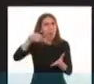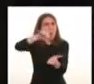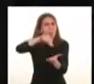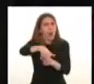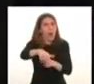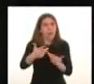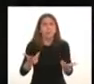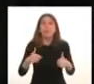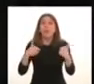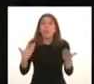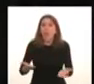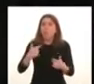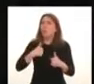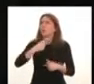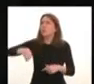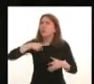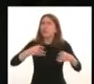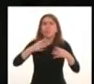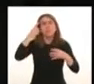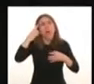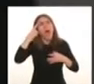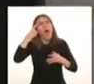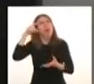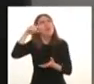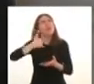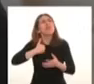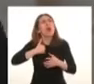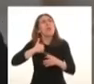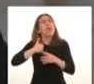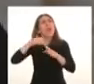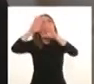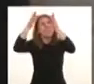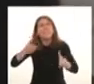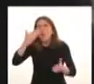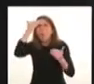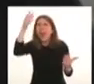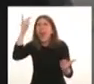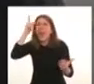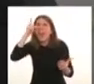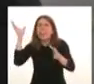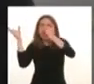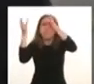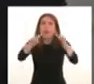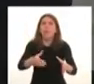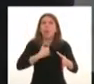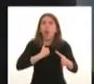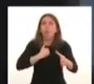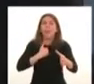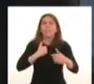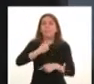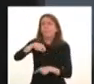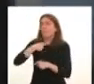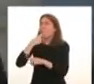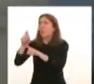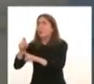Y después empezamos a pensar cuál era el mejor lugar para Néstor. Y le preguntamos a Cristina, porque sentimos